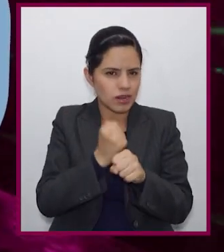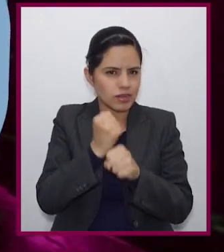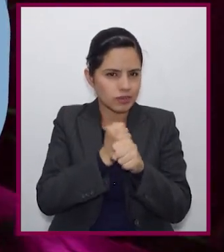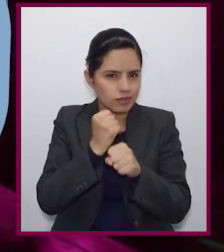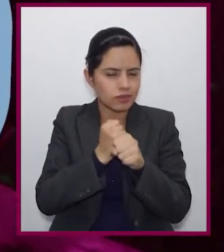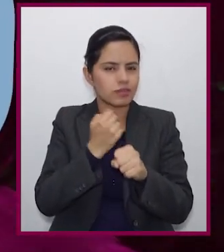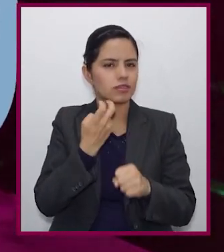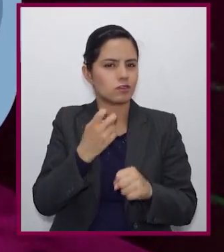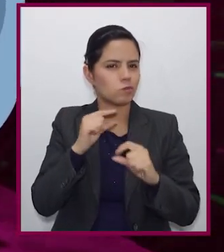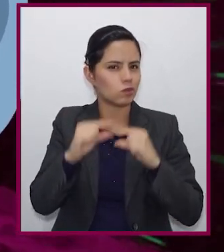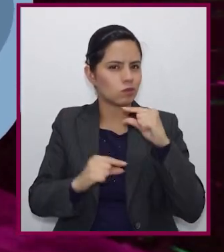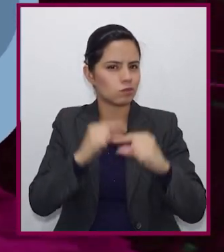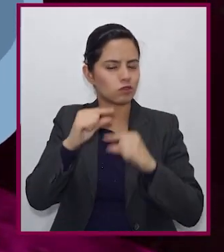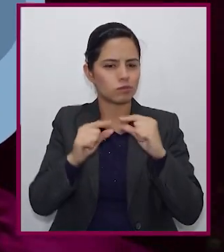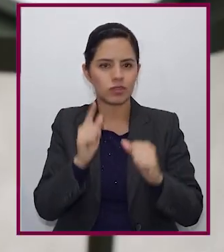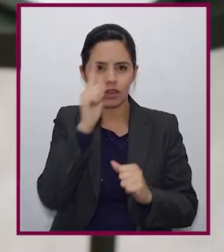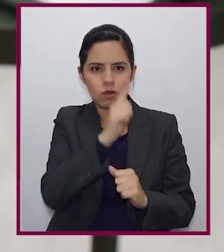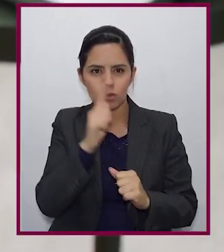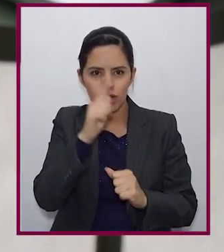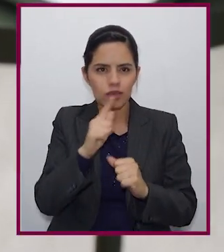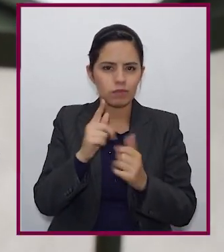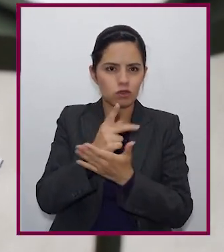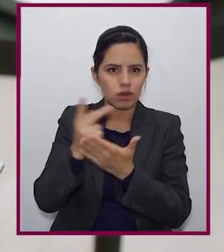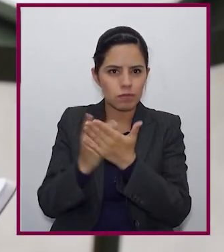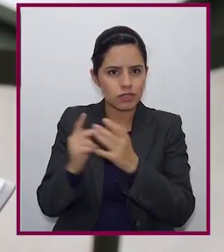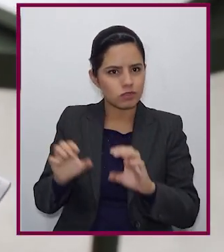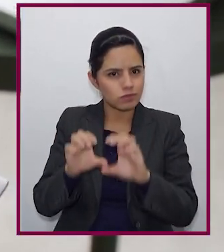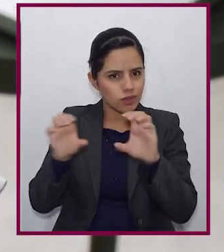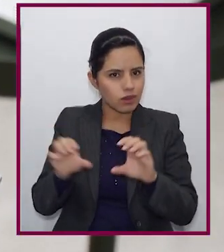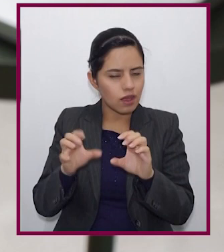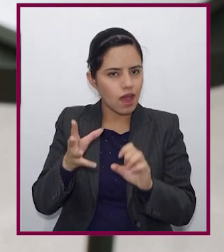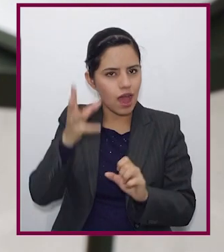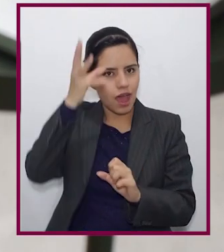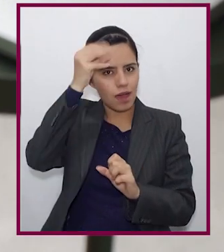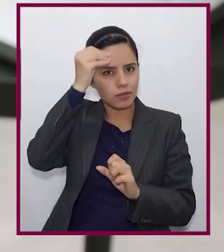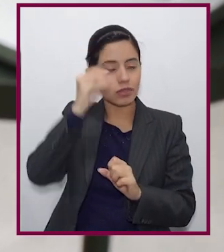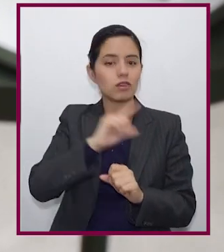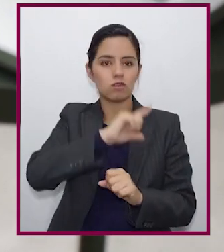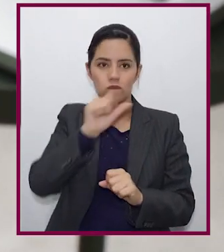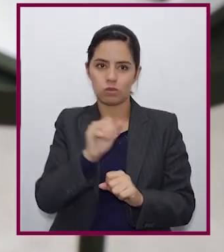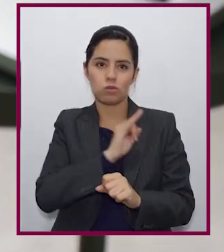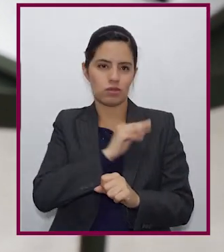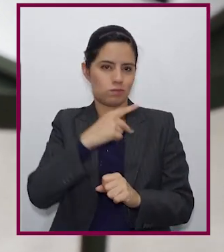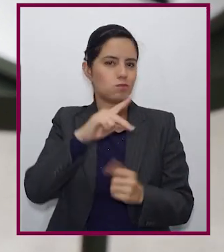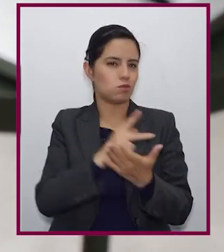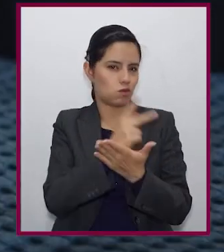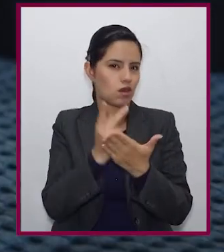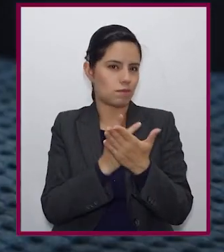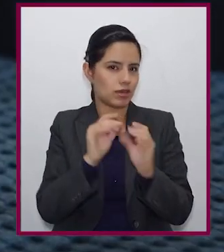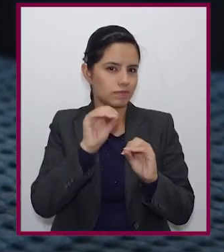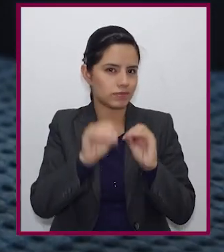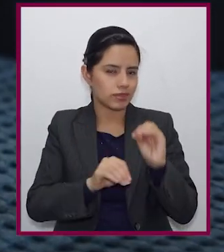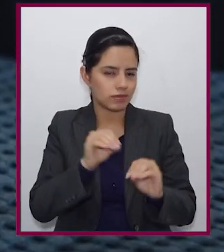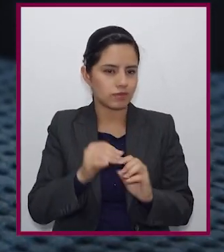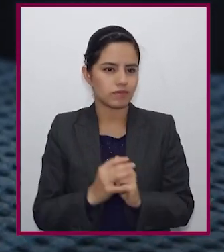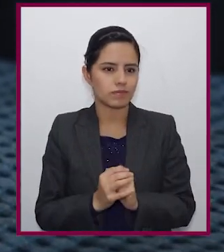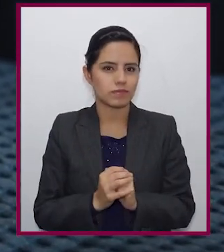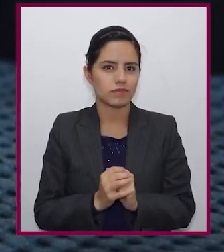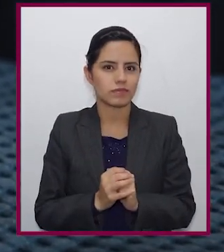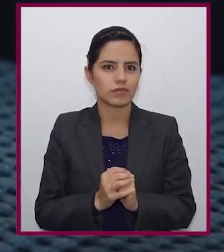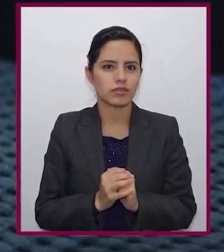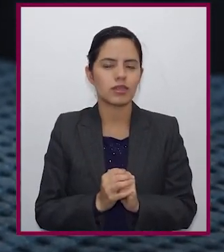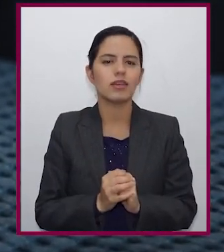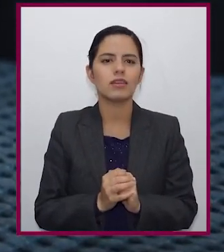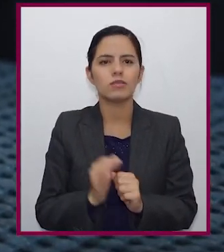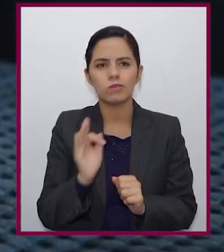apoyarles a enrolarse, a conocer lenguajes de programación y saber usarlos para desarrollar el software. Otra recomendación, el autoaprendizaje. De un